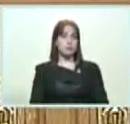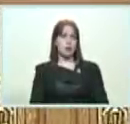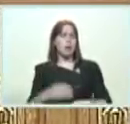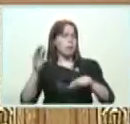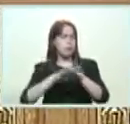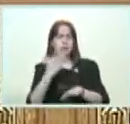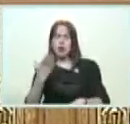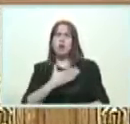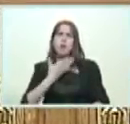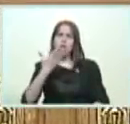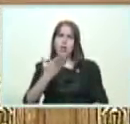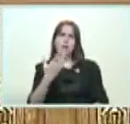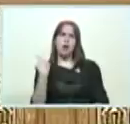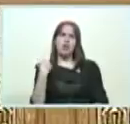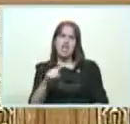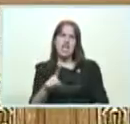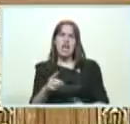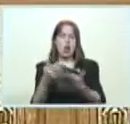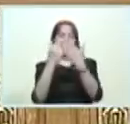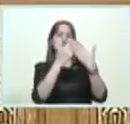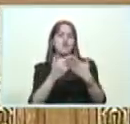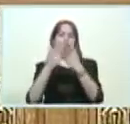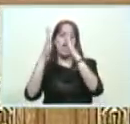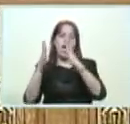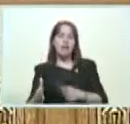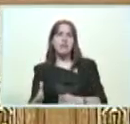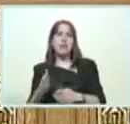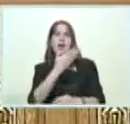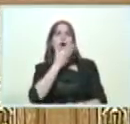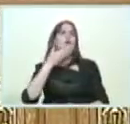Porque no podemos tener de los estudiantes y la juventud.